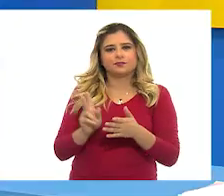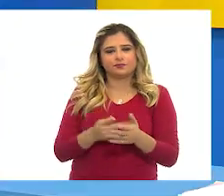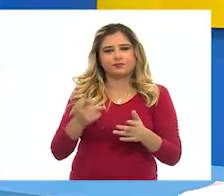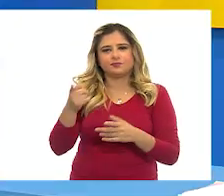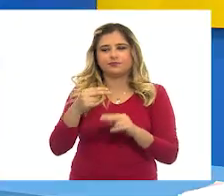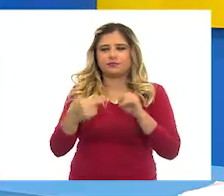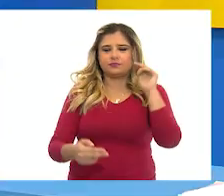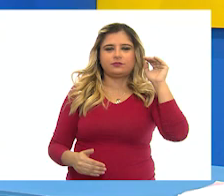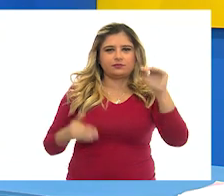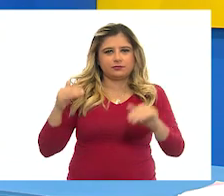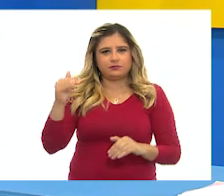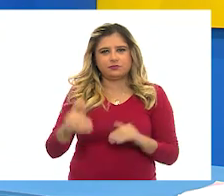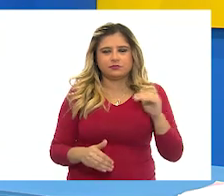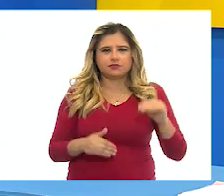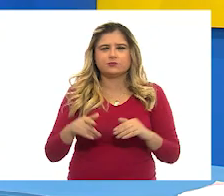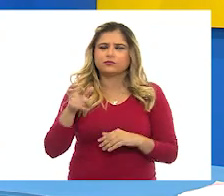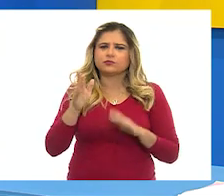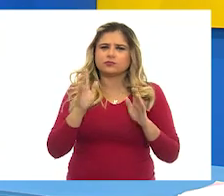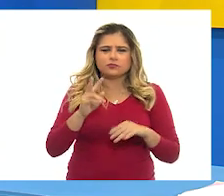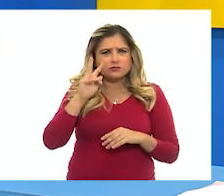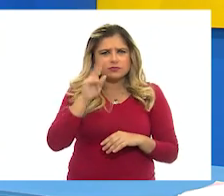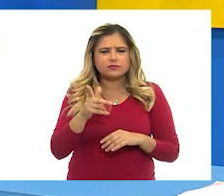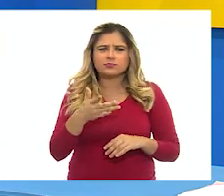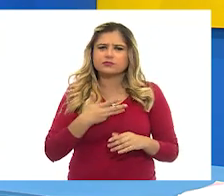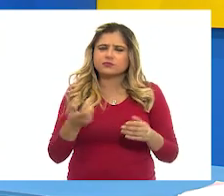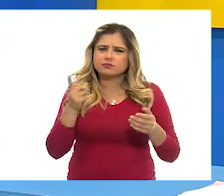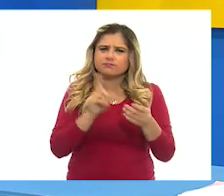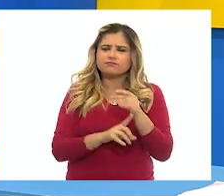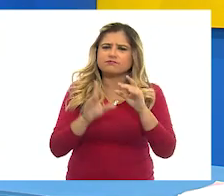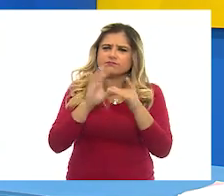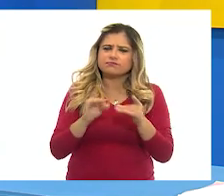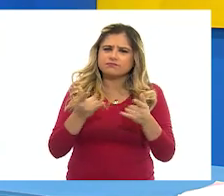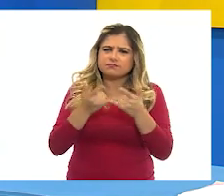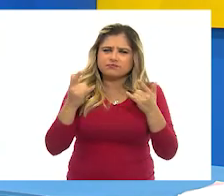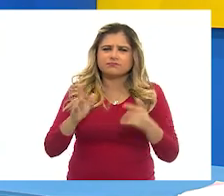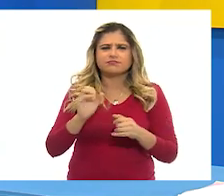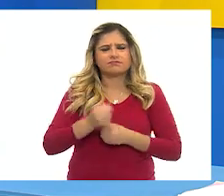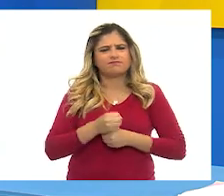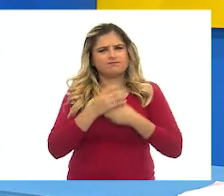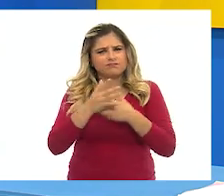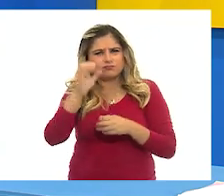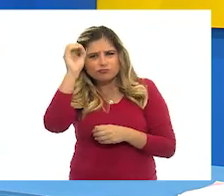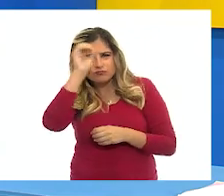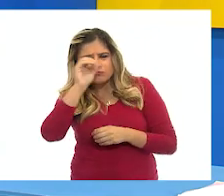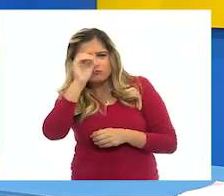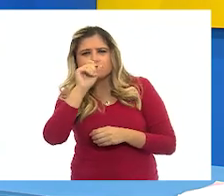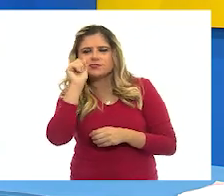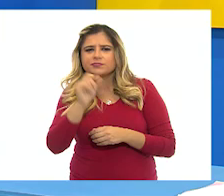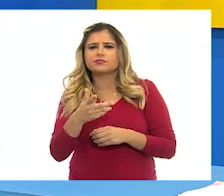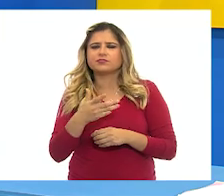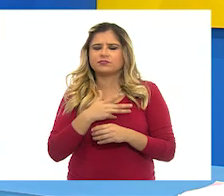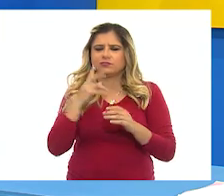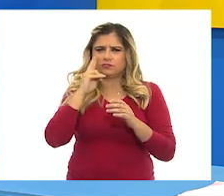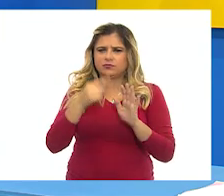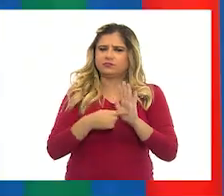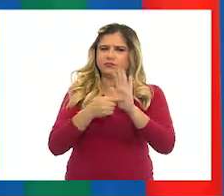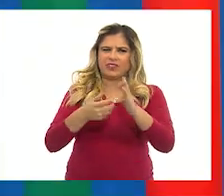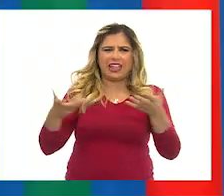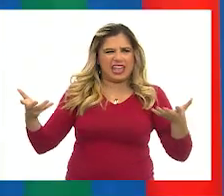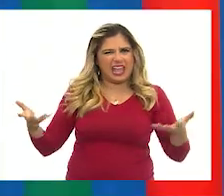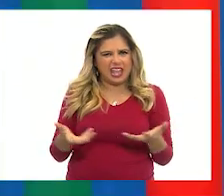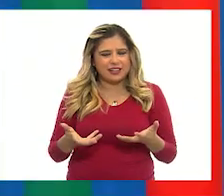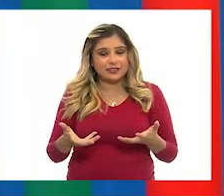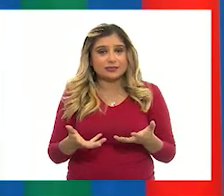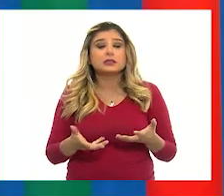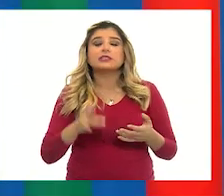a natación. ¿Te percataste de que el narrador no solo expresa opiniones, sino que también refiere hechos? Sí, Gaby,